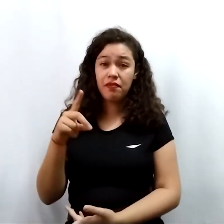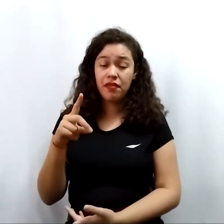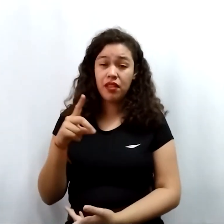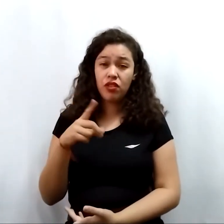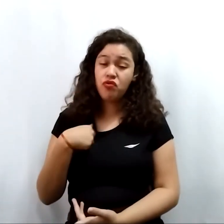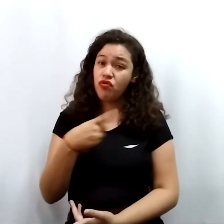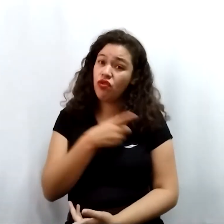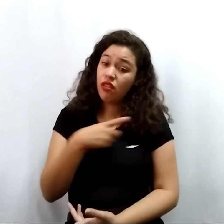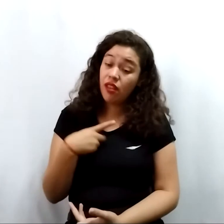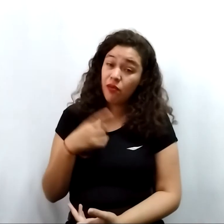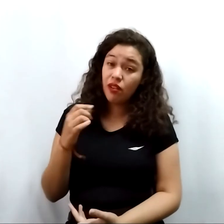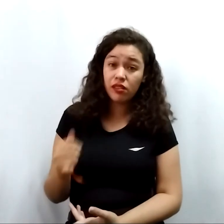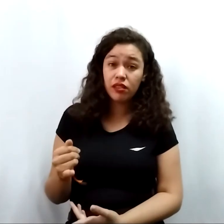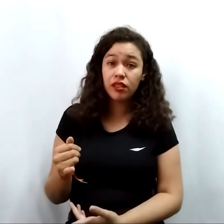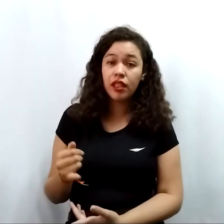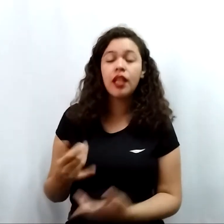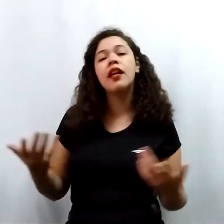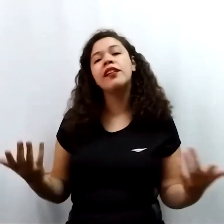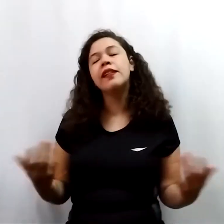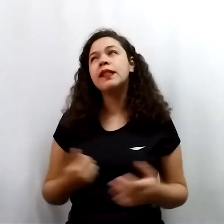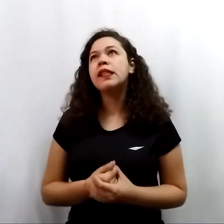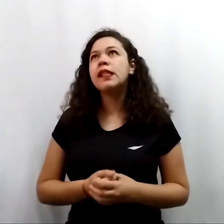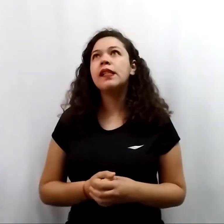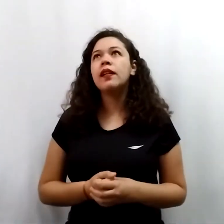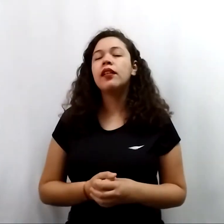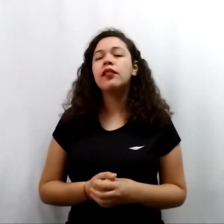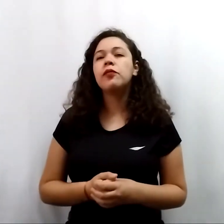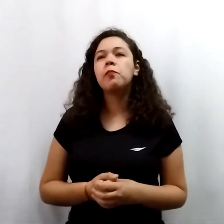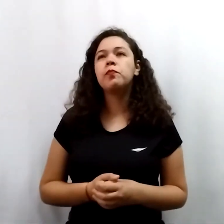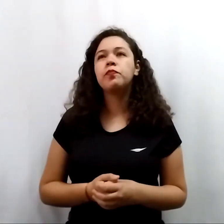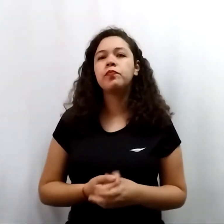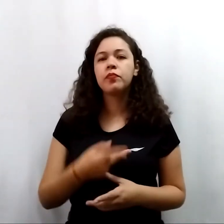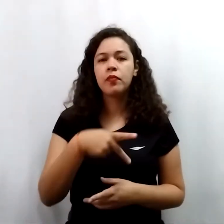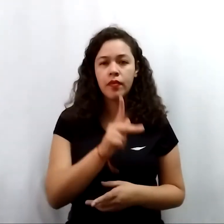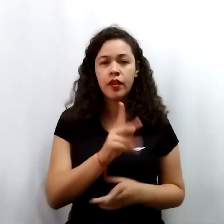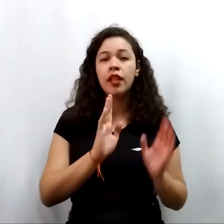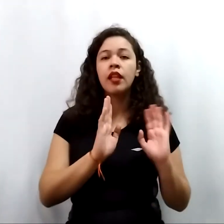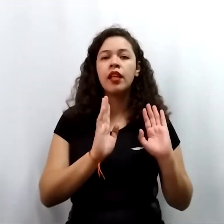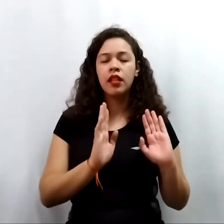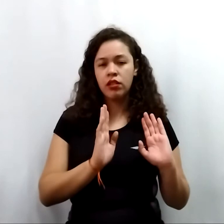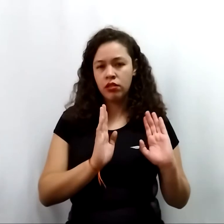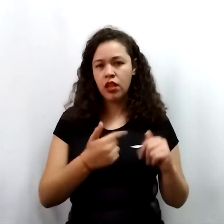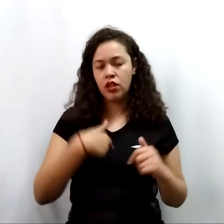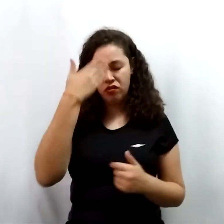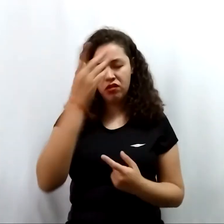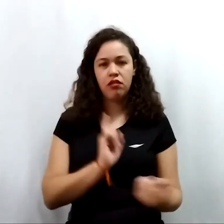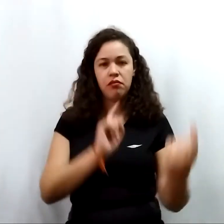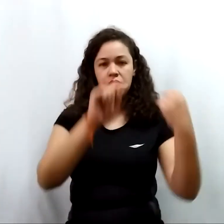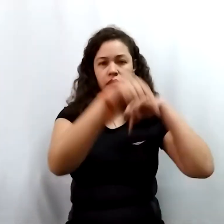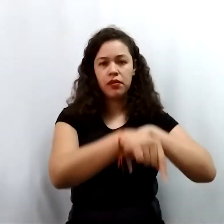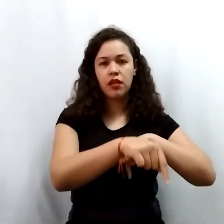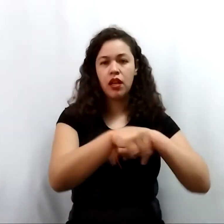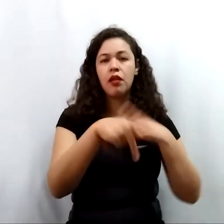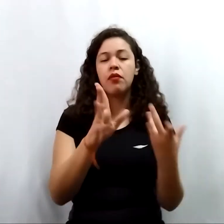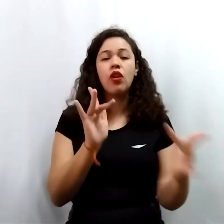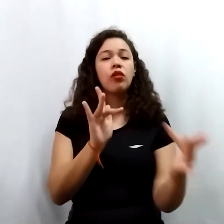pero, o sea, al momento de establecer, o sea, yo sé sobre la empatía, ¿no? Pero ¿cómo estableces esa